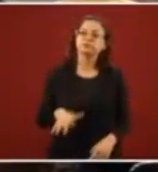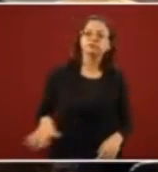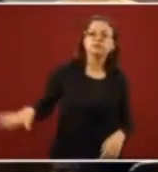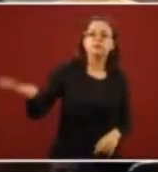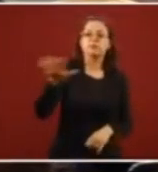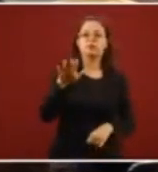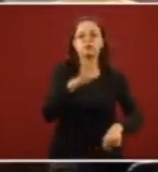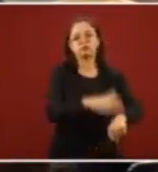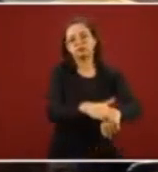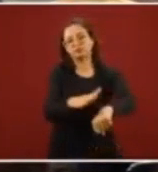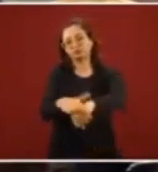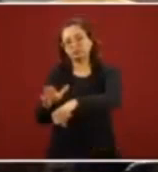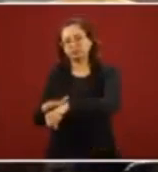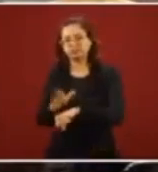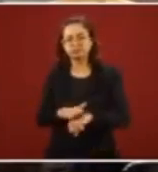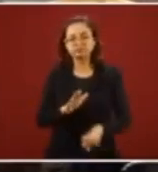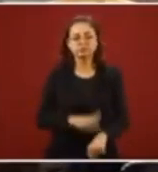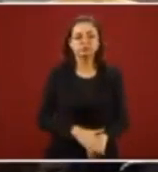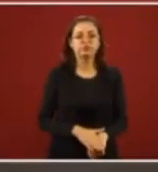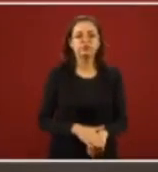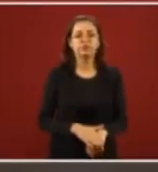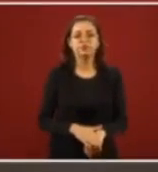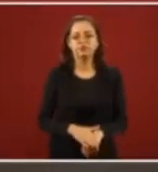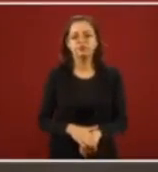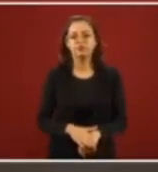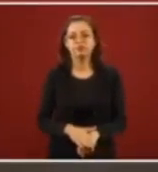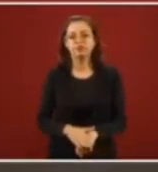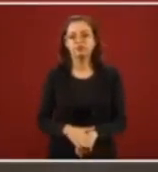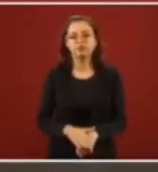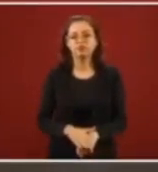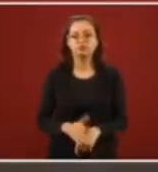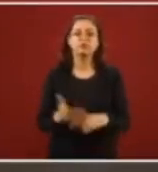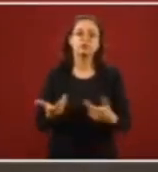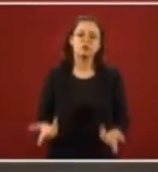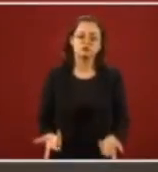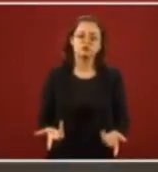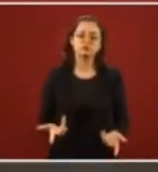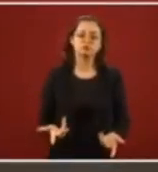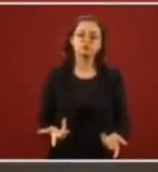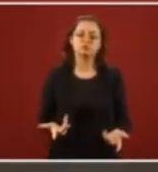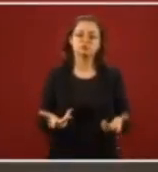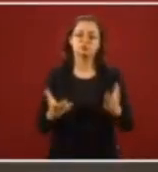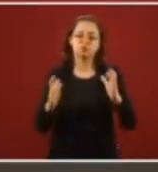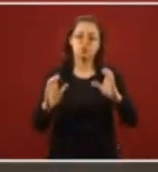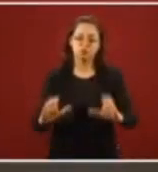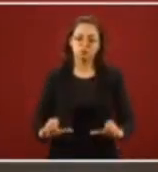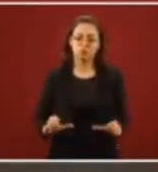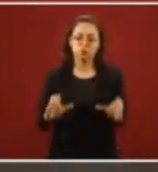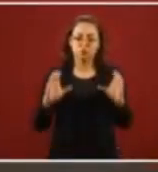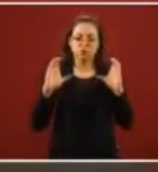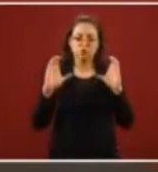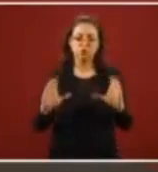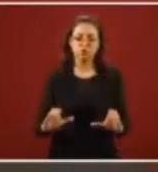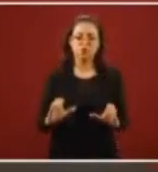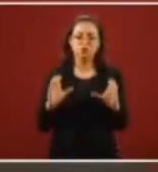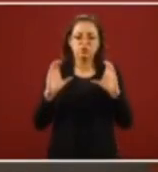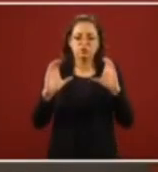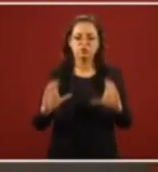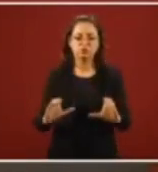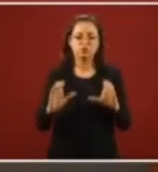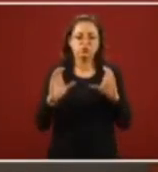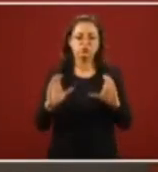que cuidemos este asunto